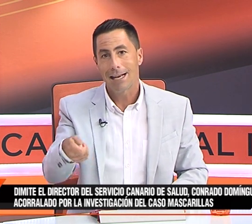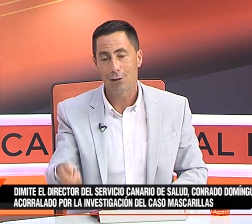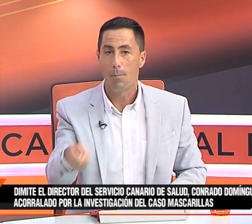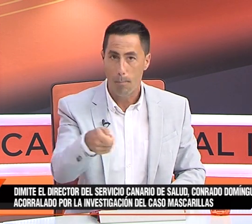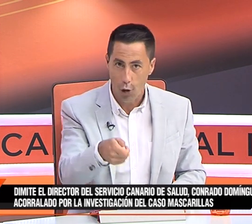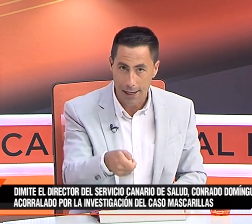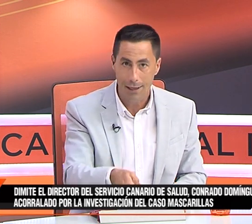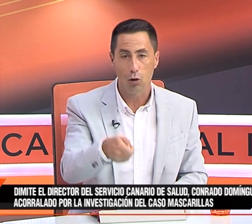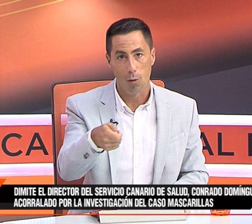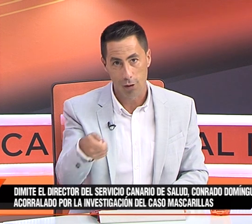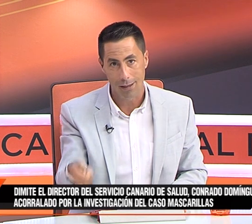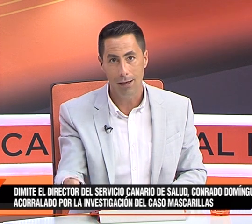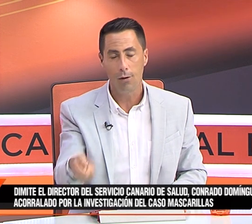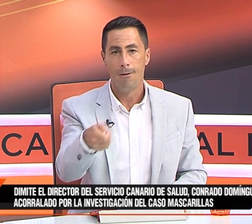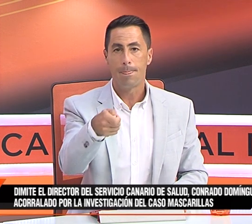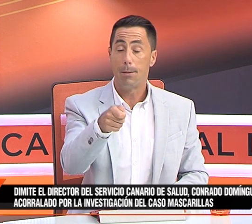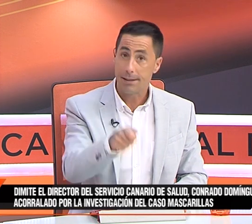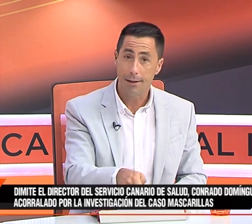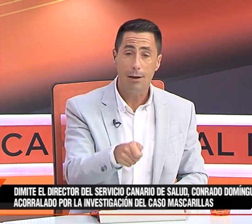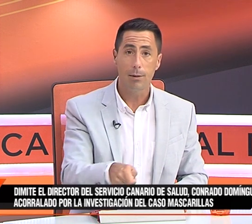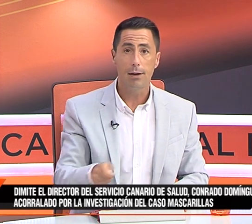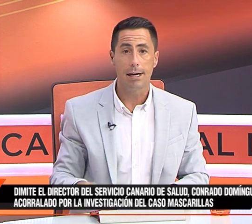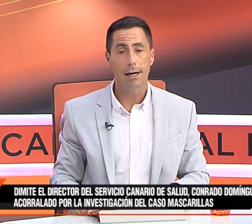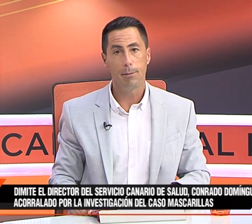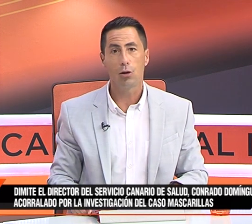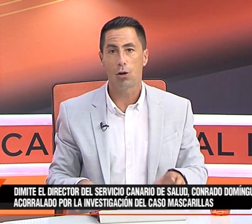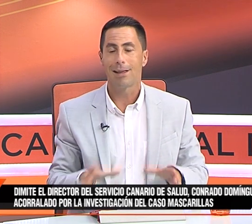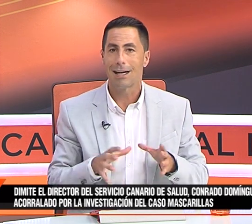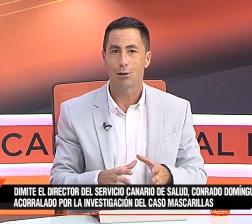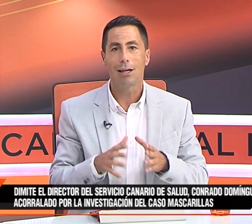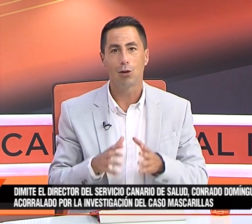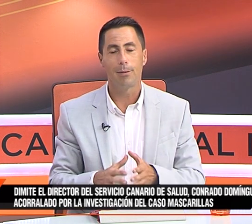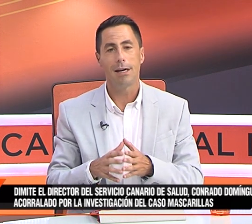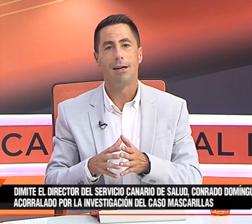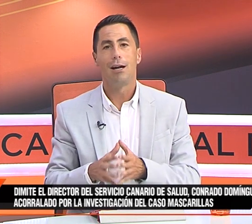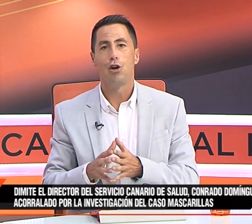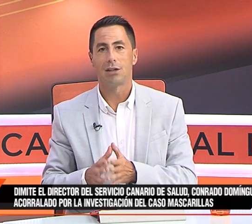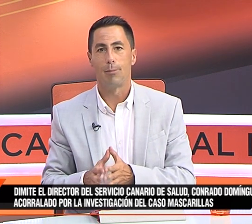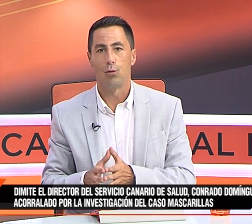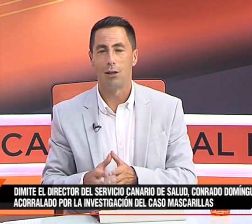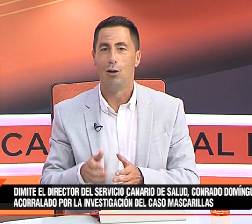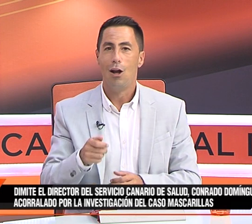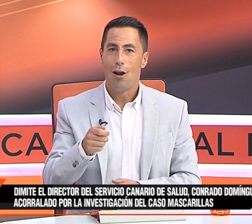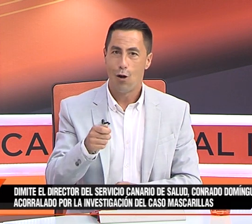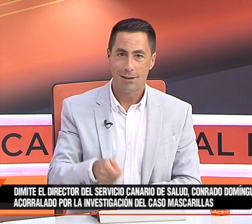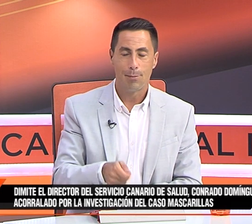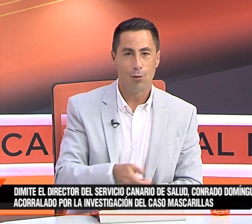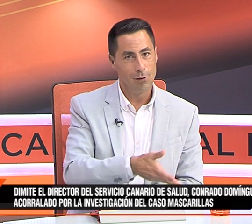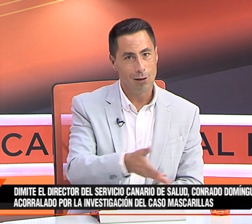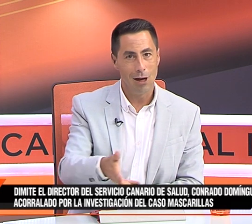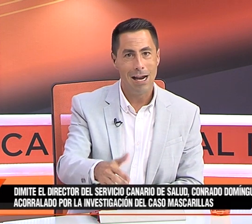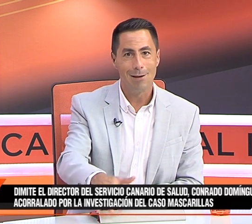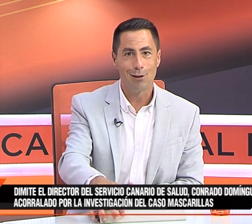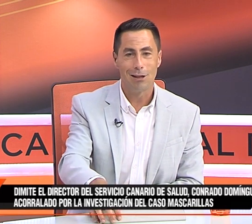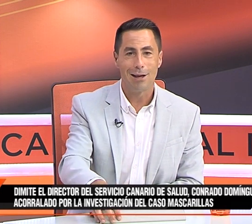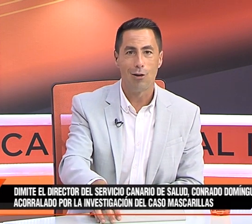la declaración por escrito como testigo del presidente del Gobierno de Canarias, Ángel Víctor Torres, declaración que todavía no se ha producido. Lo que sí se ha producido, insisto,